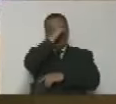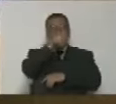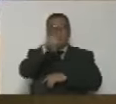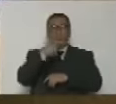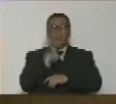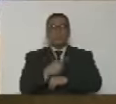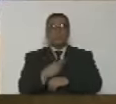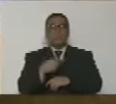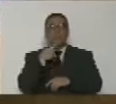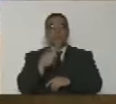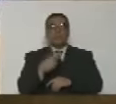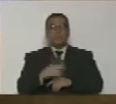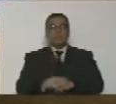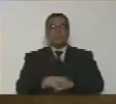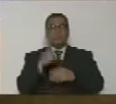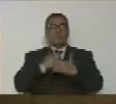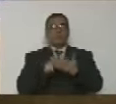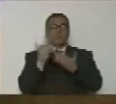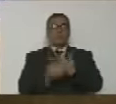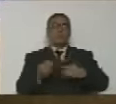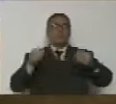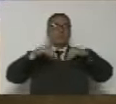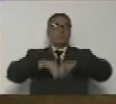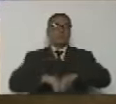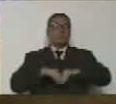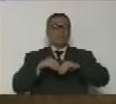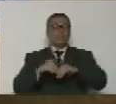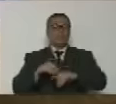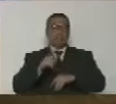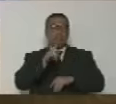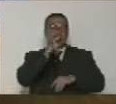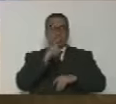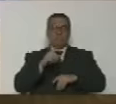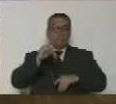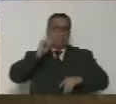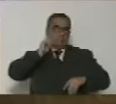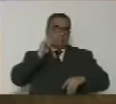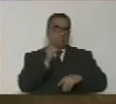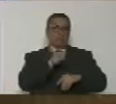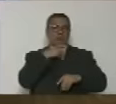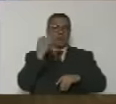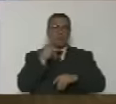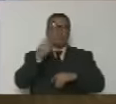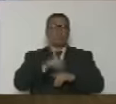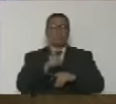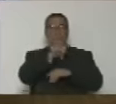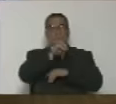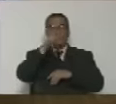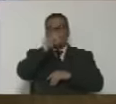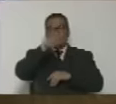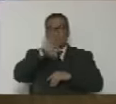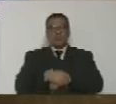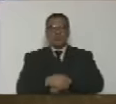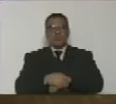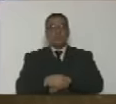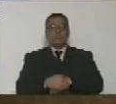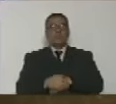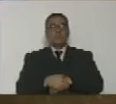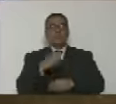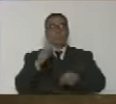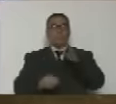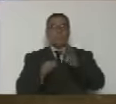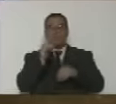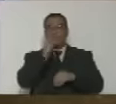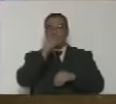Rondón expuso ante la plenaria el proyecto de acuerdo sobre el terrible crimen de odio contra este joven de 21 años, aún sin justicia,